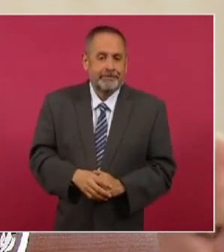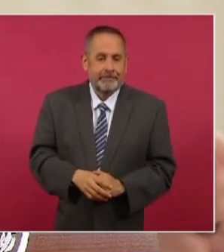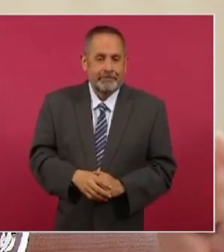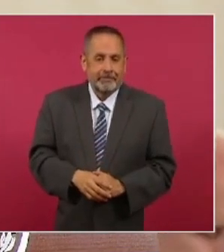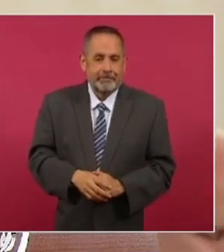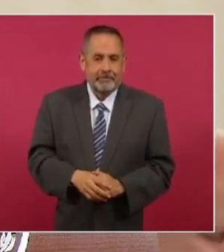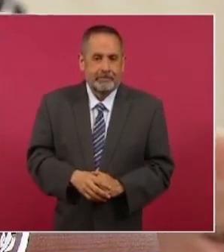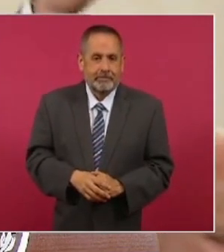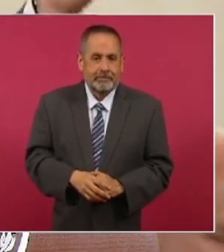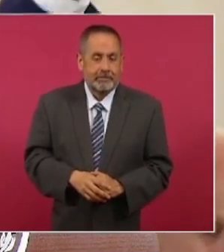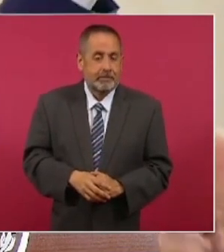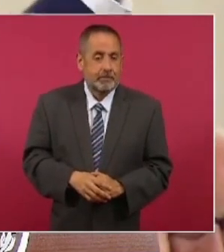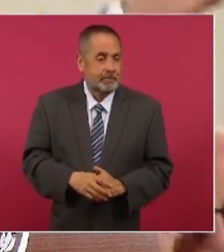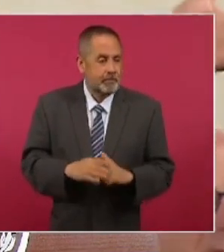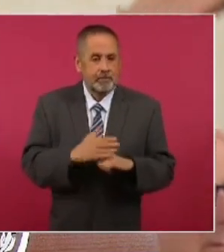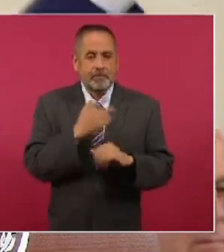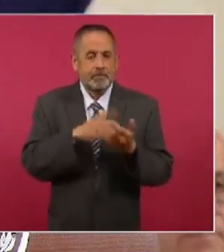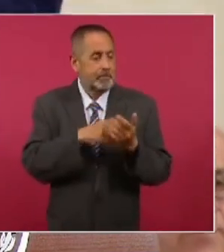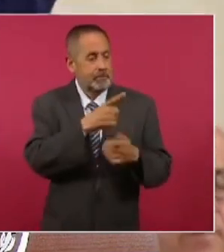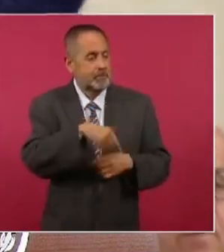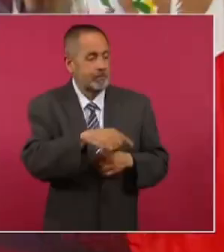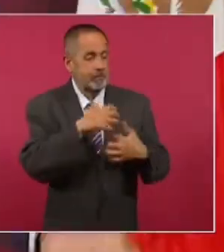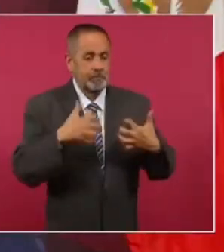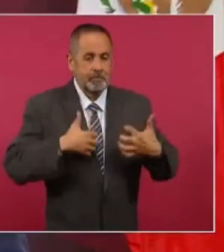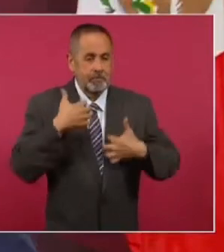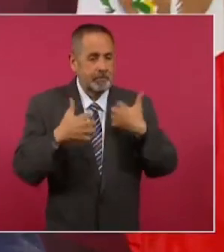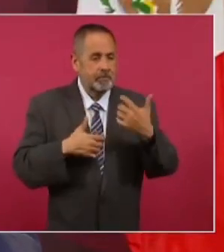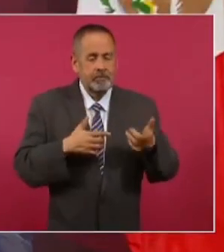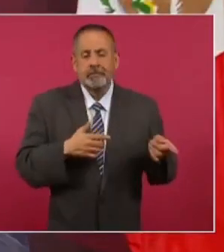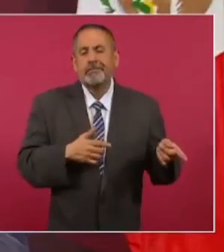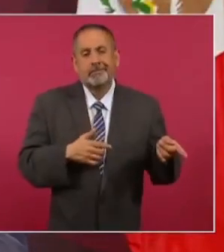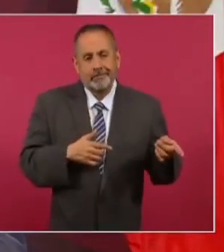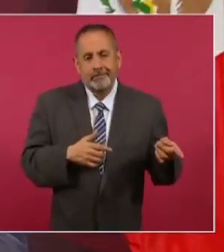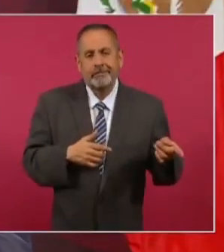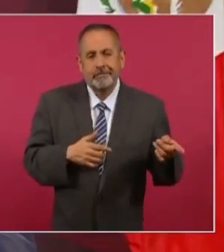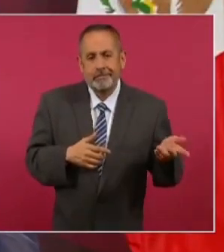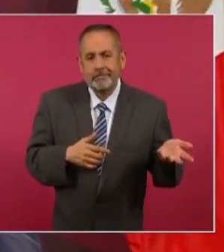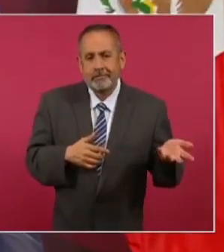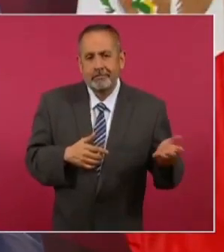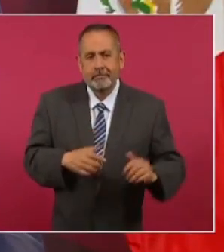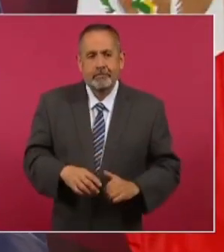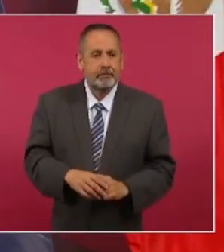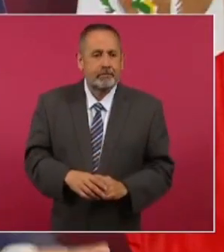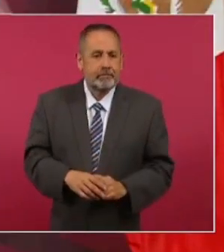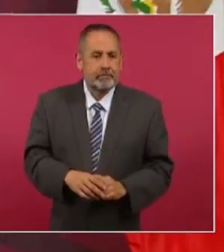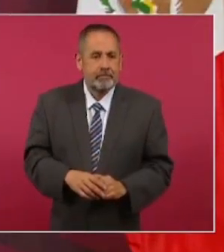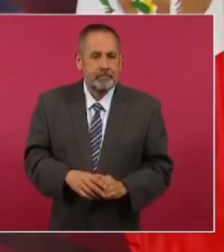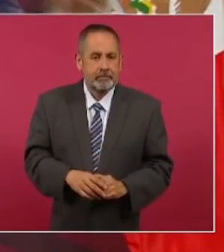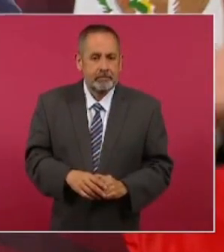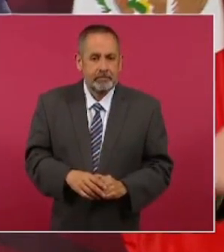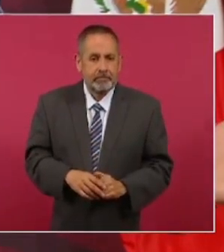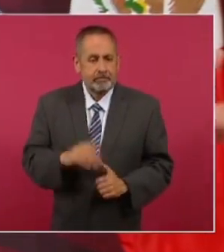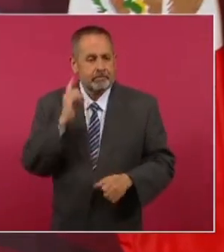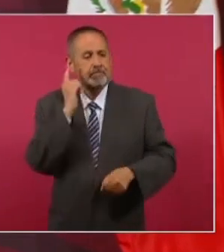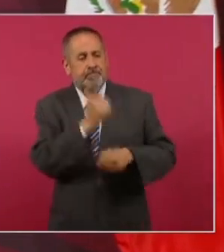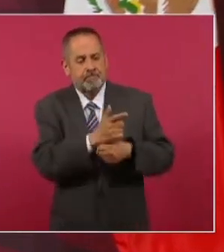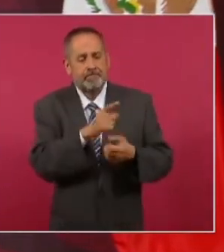porque quedó al descubierto que el